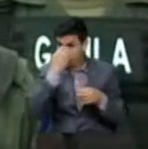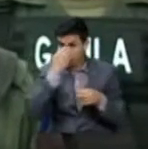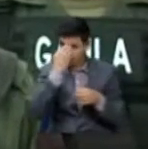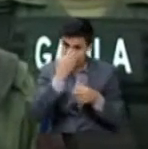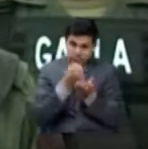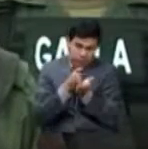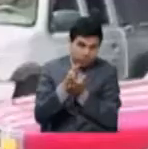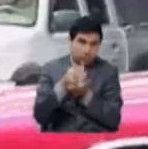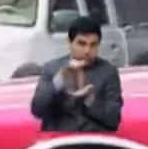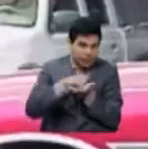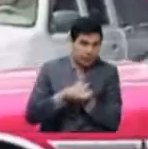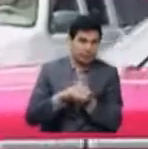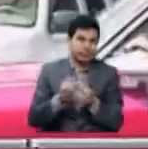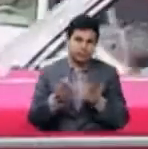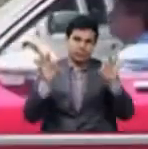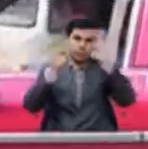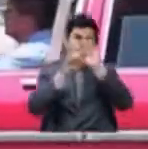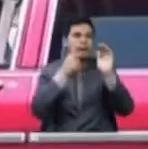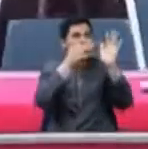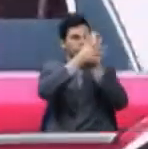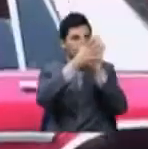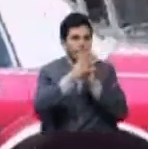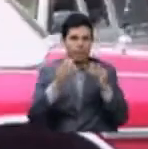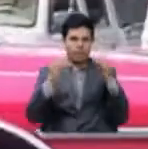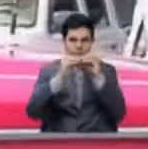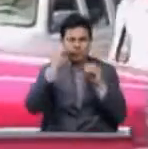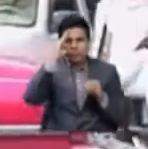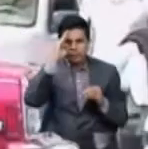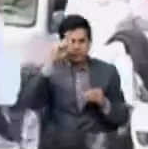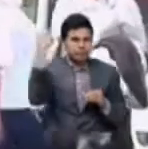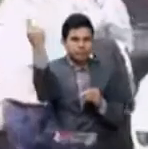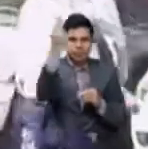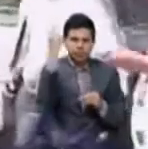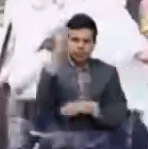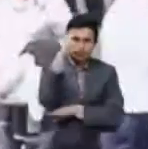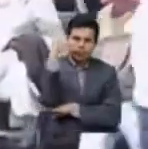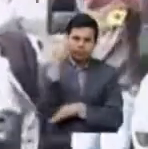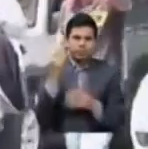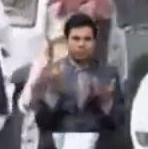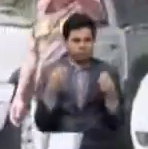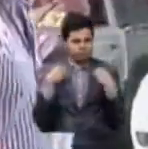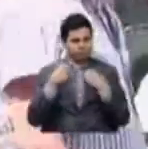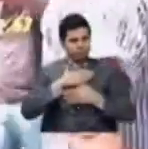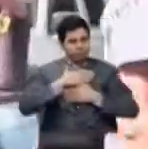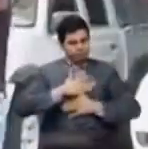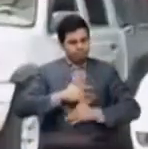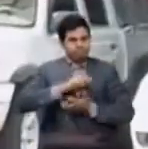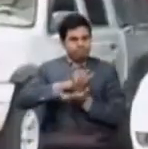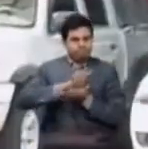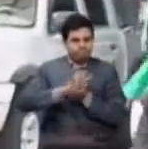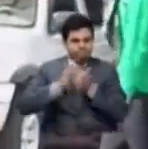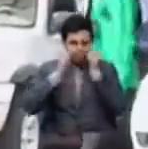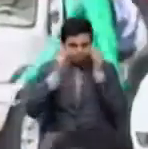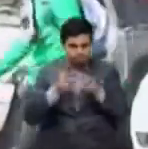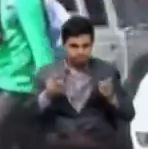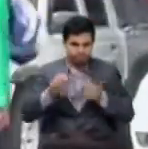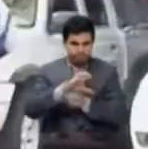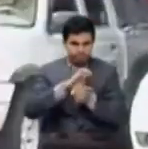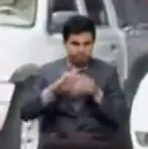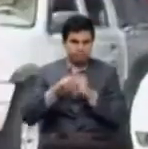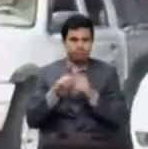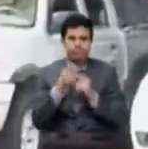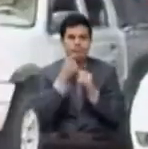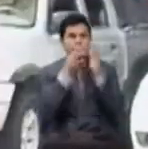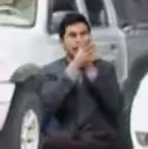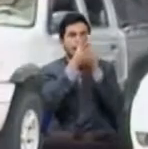estas situaciones. Y es que la policía en todo el país quiere generar la confianza necesaria para que los ciudadanos denuncien a